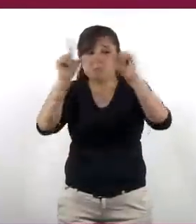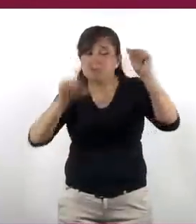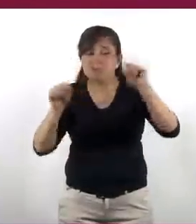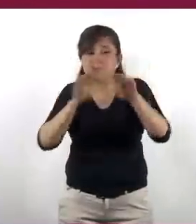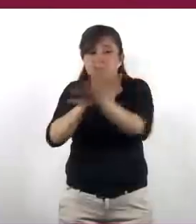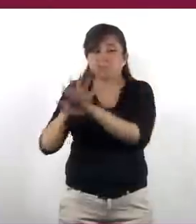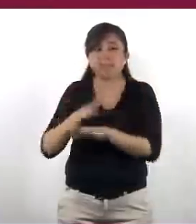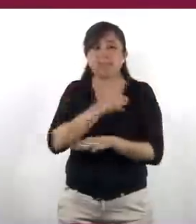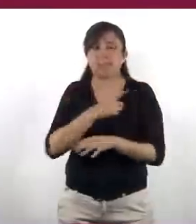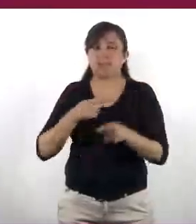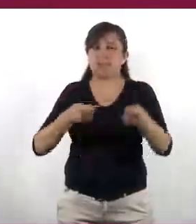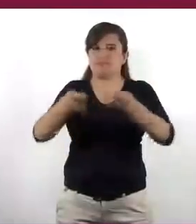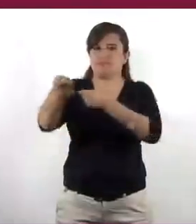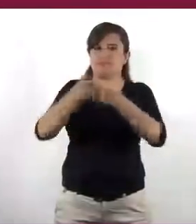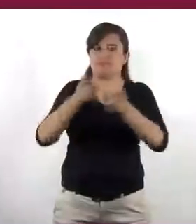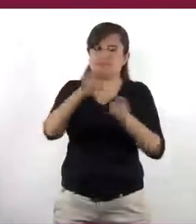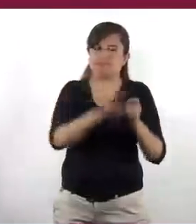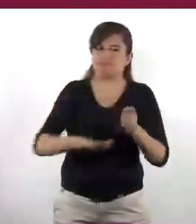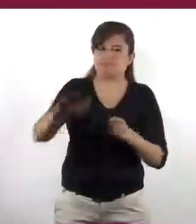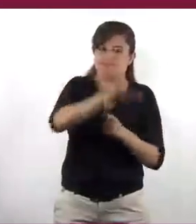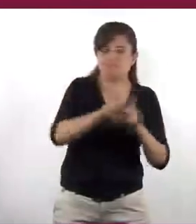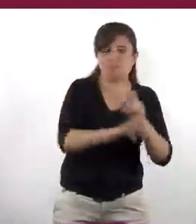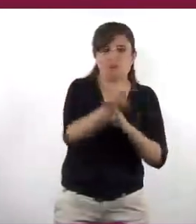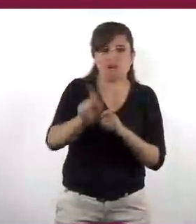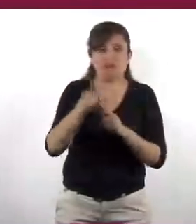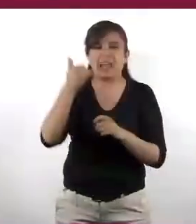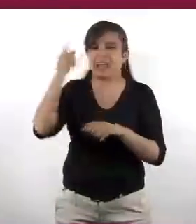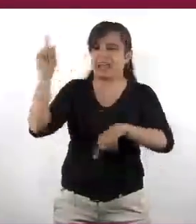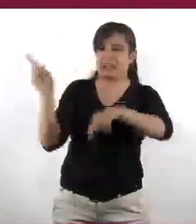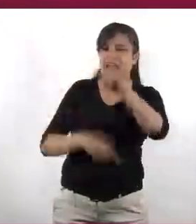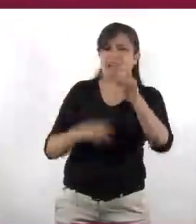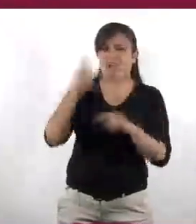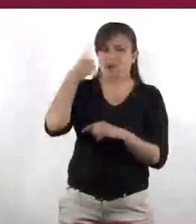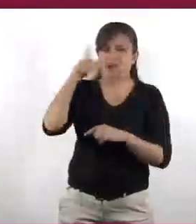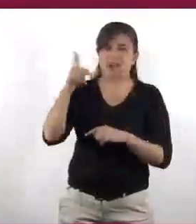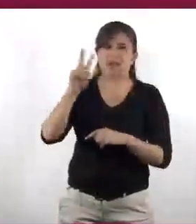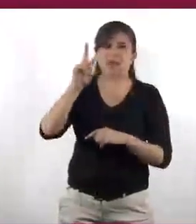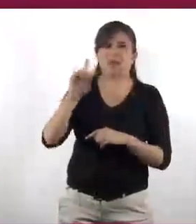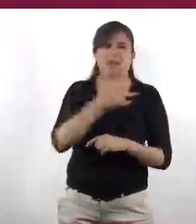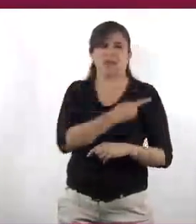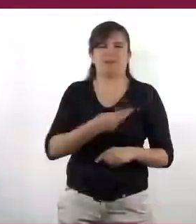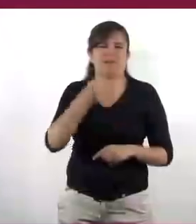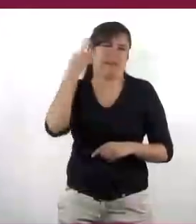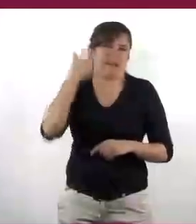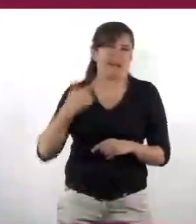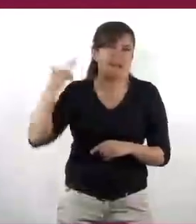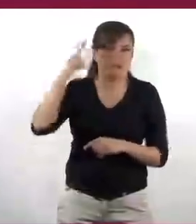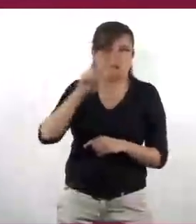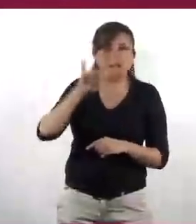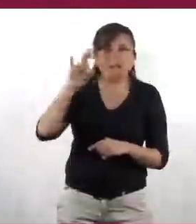la colonia y, al mismo tiempo, restar poder al virrey, implantando la figura del intendente.